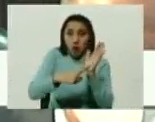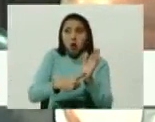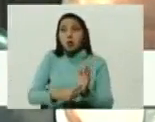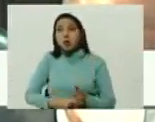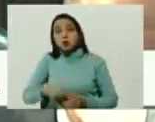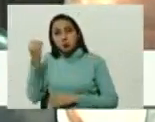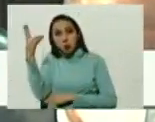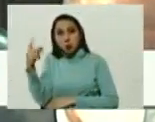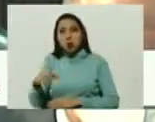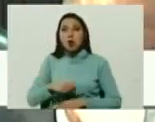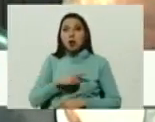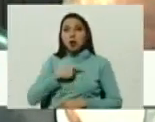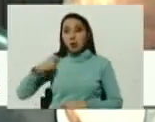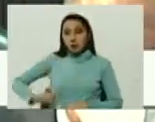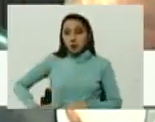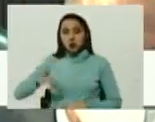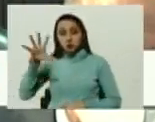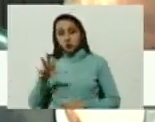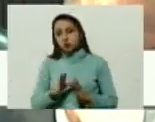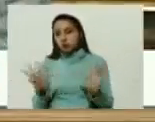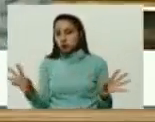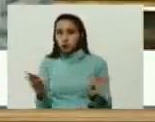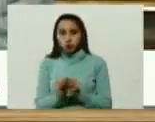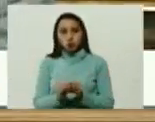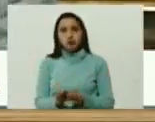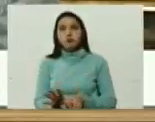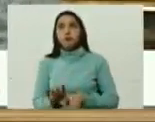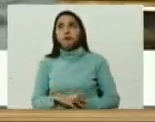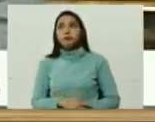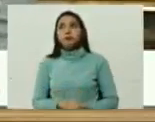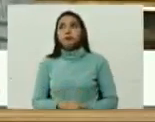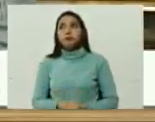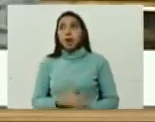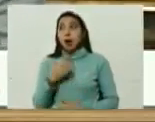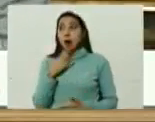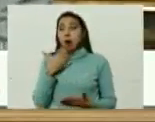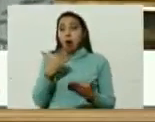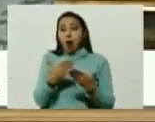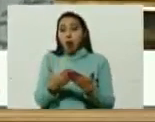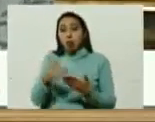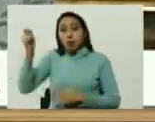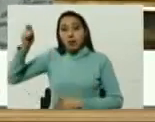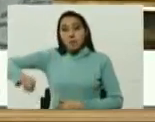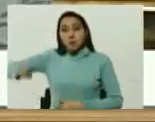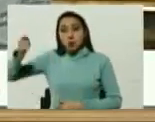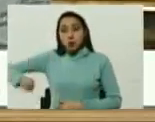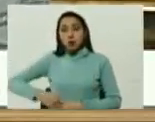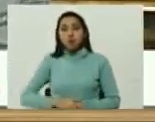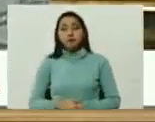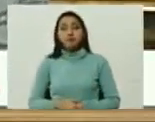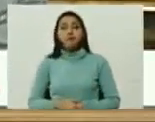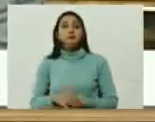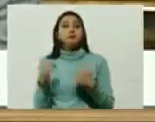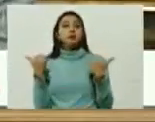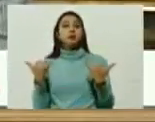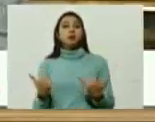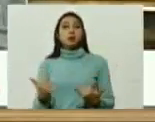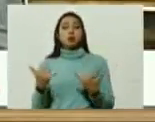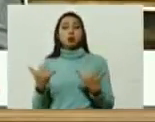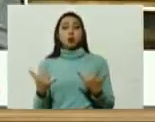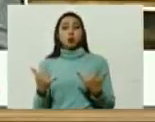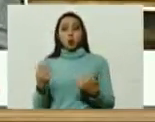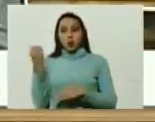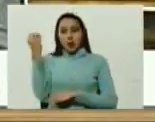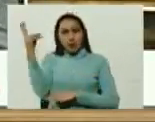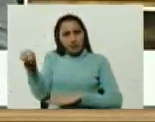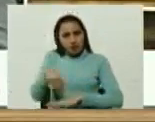nacional de china es todo señor presidente muchas gracias diputados extendemos desde esta asamblea